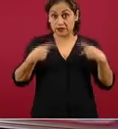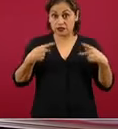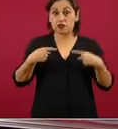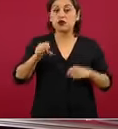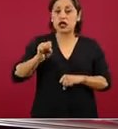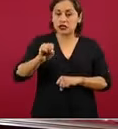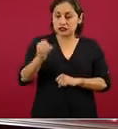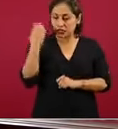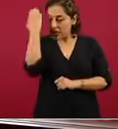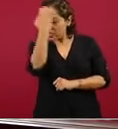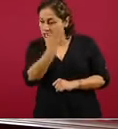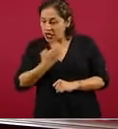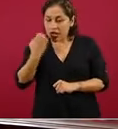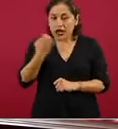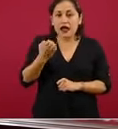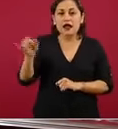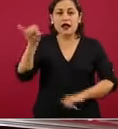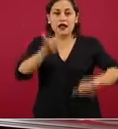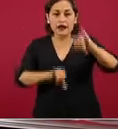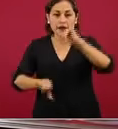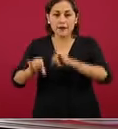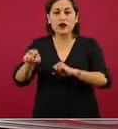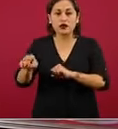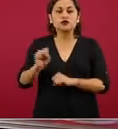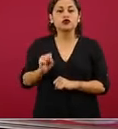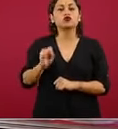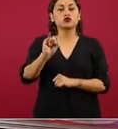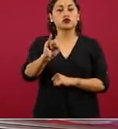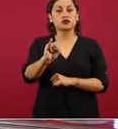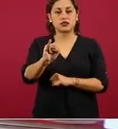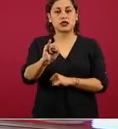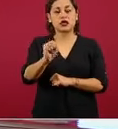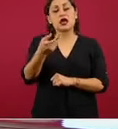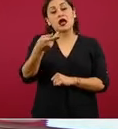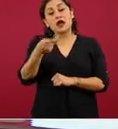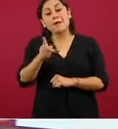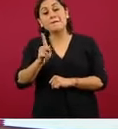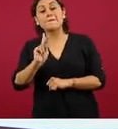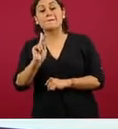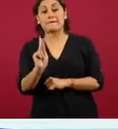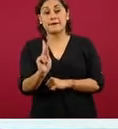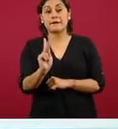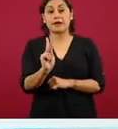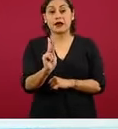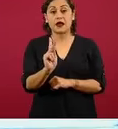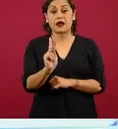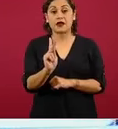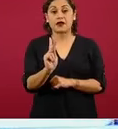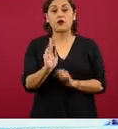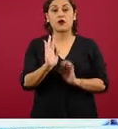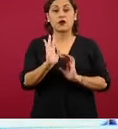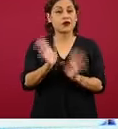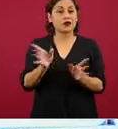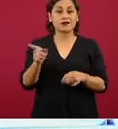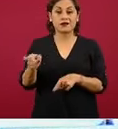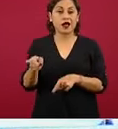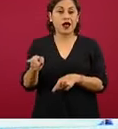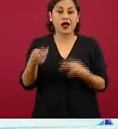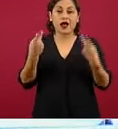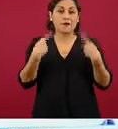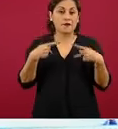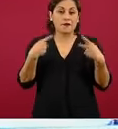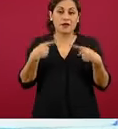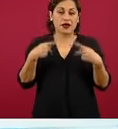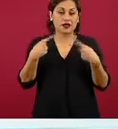el cuadro sospechoso, se les tomó muestra, pero que ya lo catalogamos o lo definimos como aquellos individuos en los que no vamos a